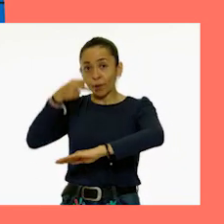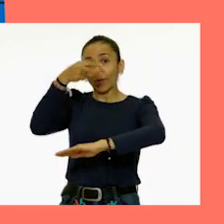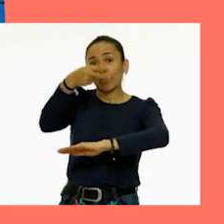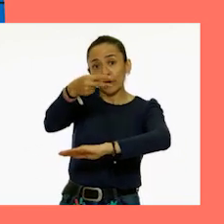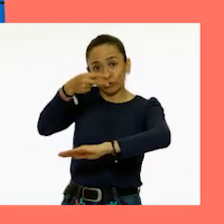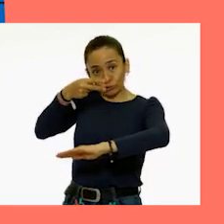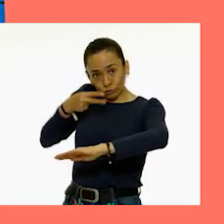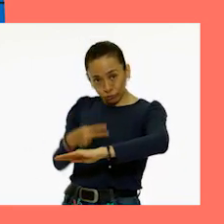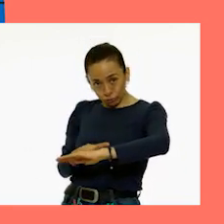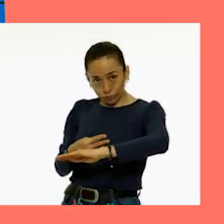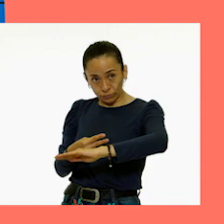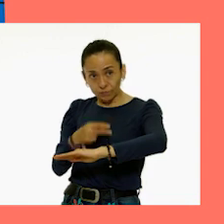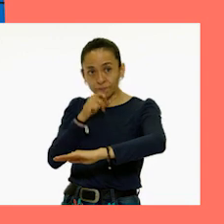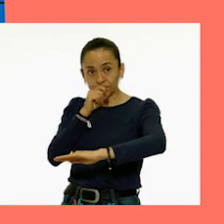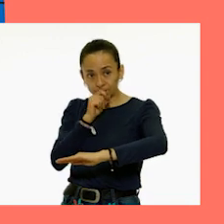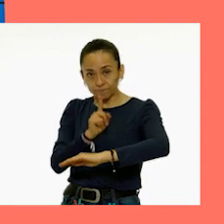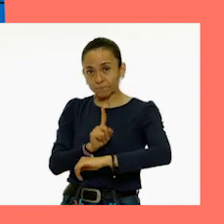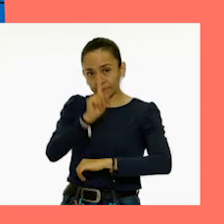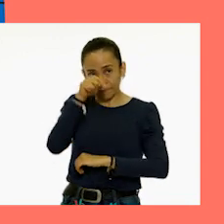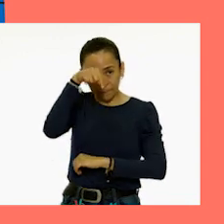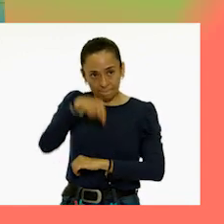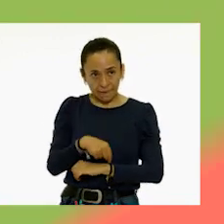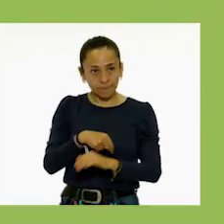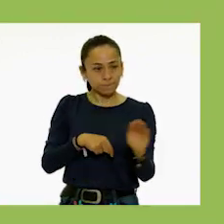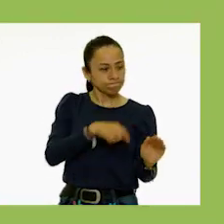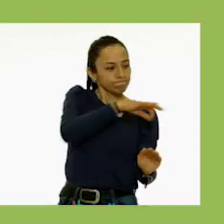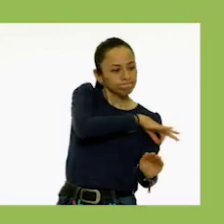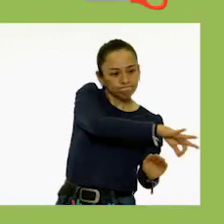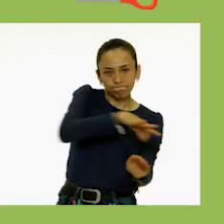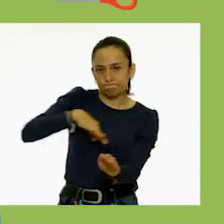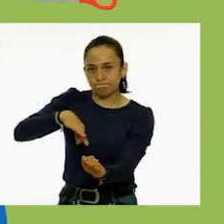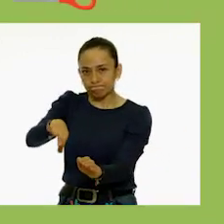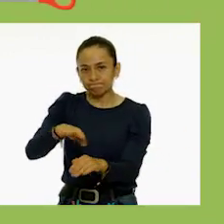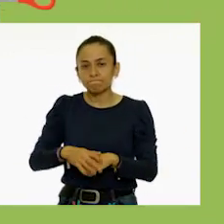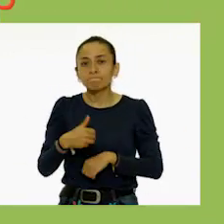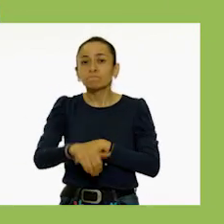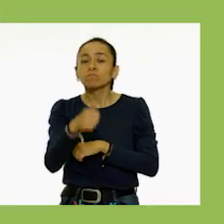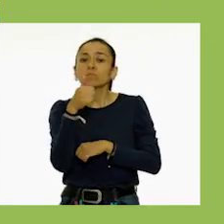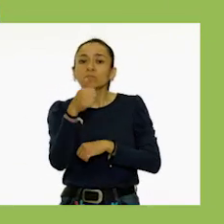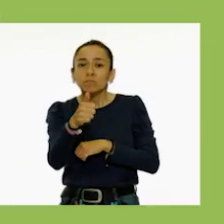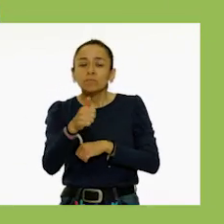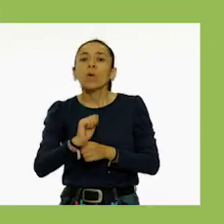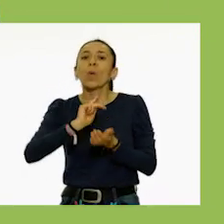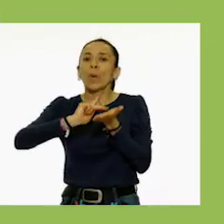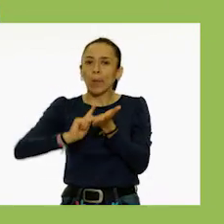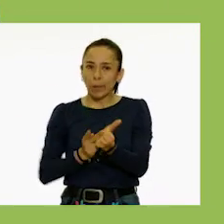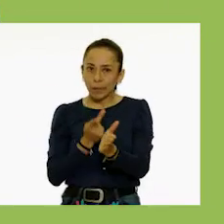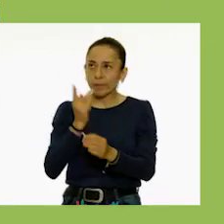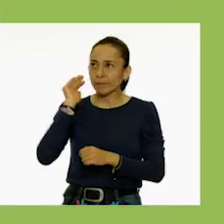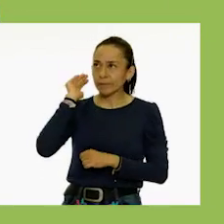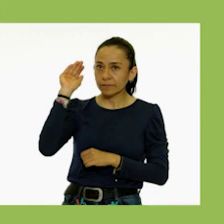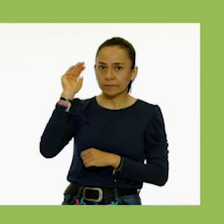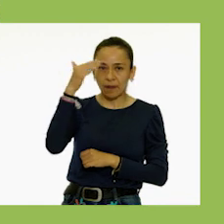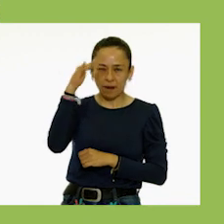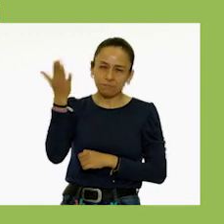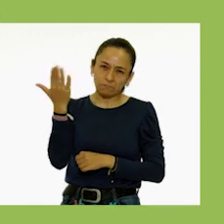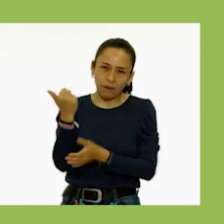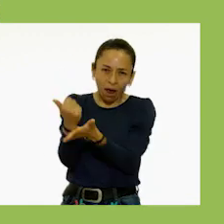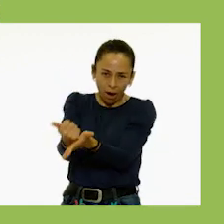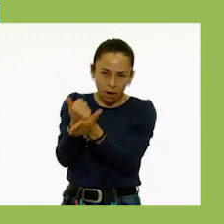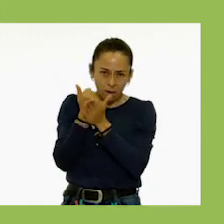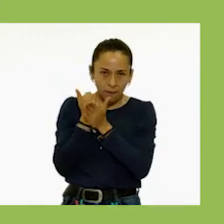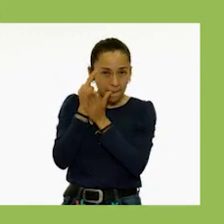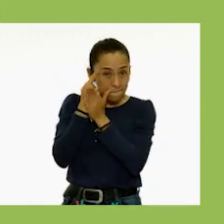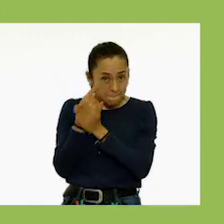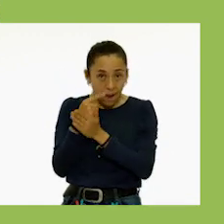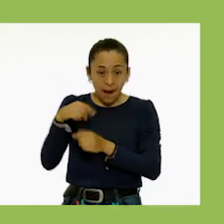2 centímetros de alto arriba y abajo. 6. Nuevamente pide ayuda a un adulto para recortar